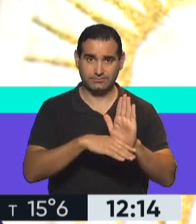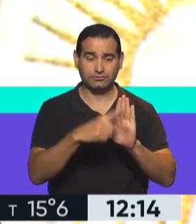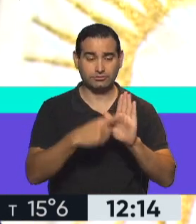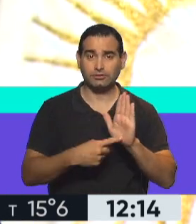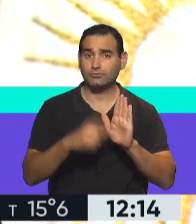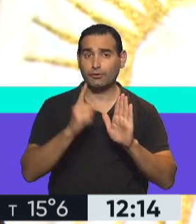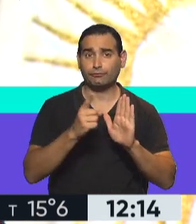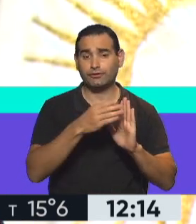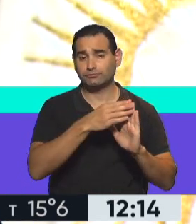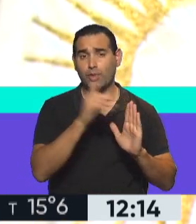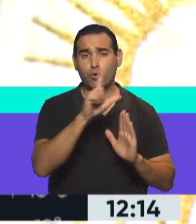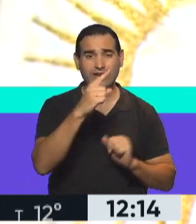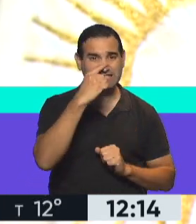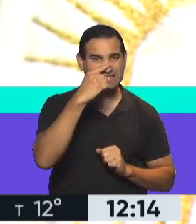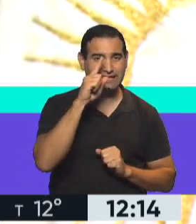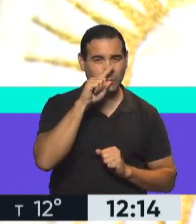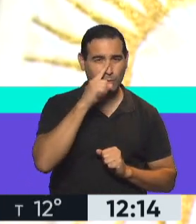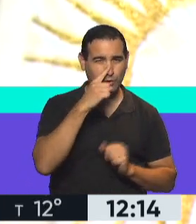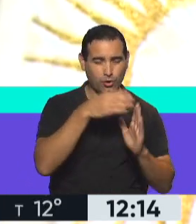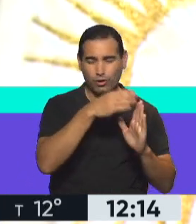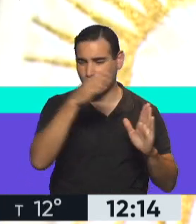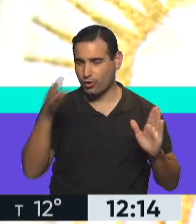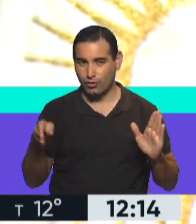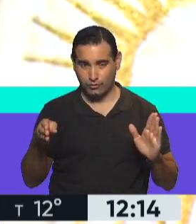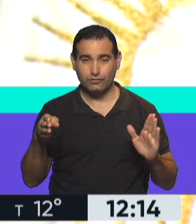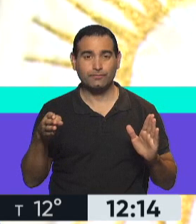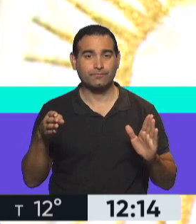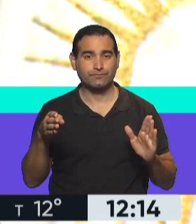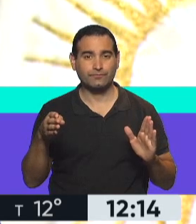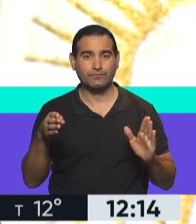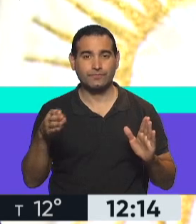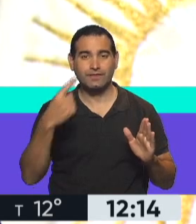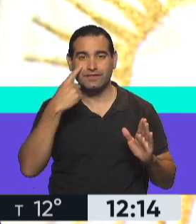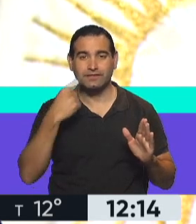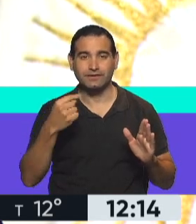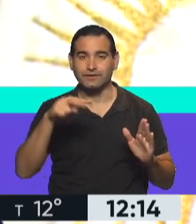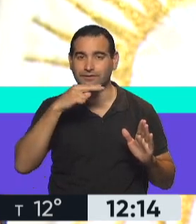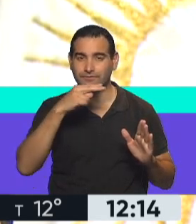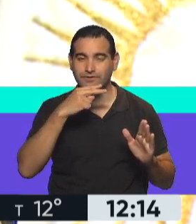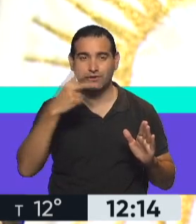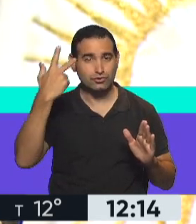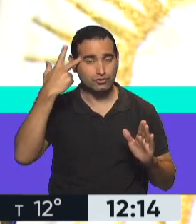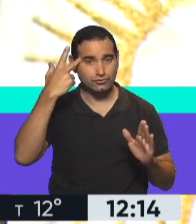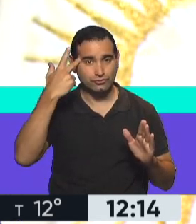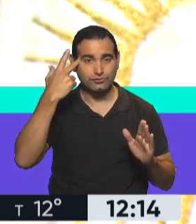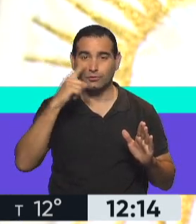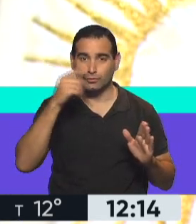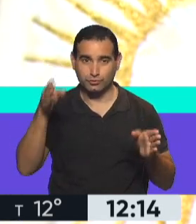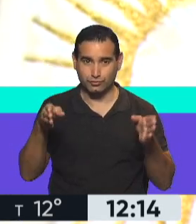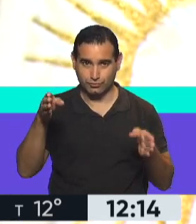una vigencia que va desde el lunes 7 de junio a las 0 hora, hasta el día viernes 18 de